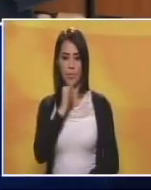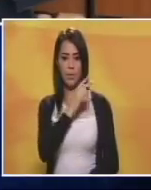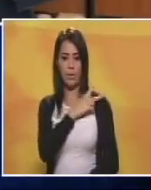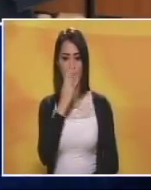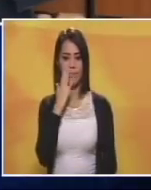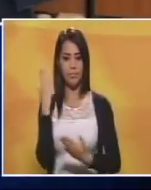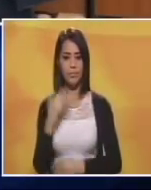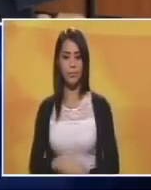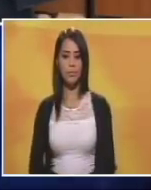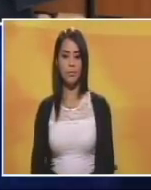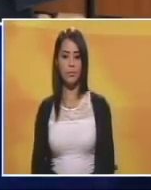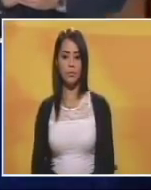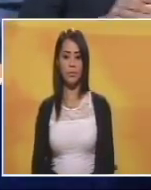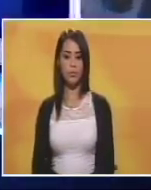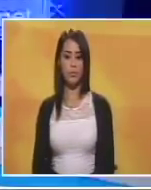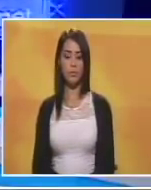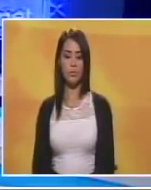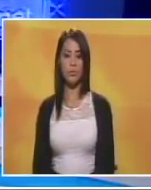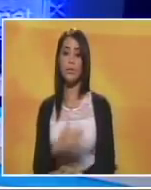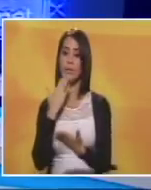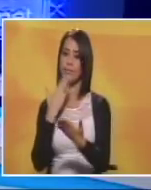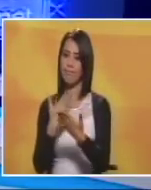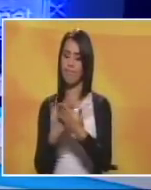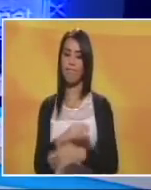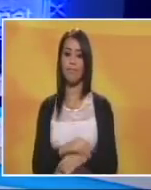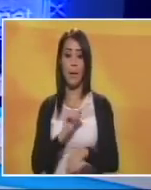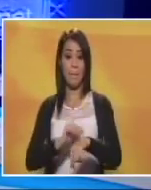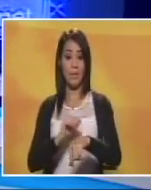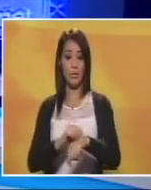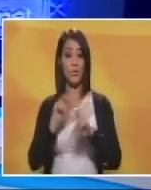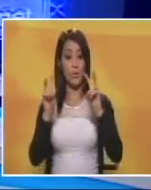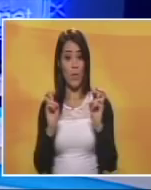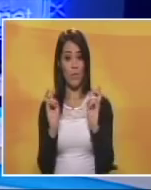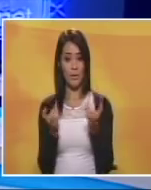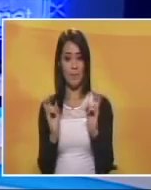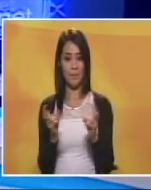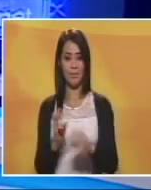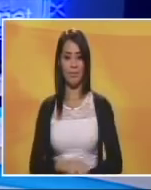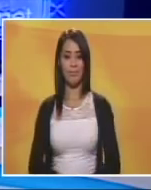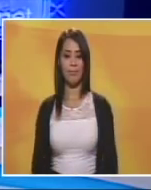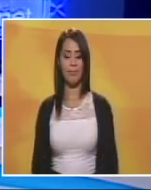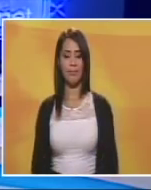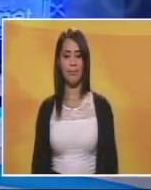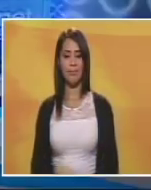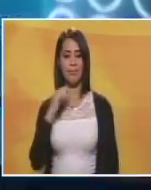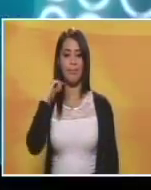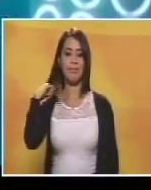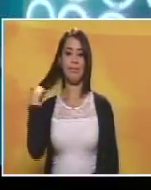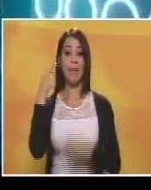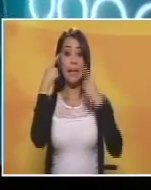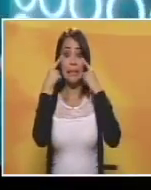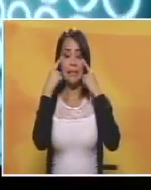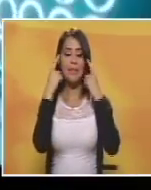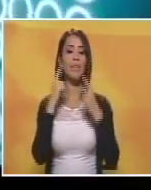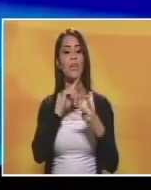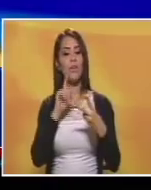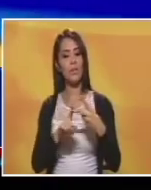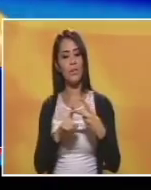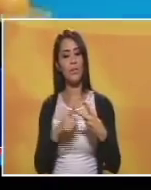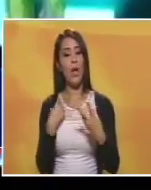meridiana de Noticiero Venevisión. Gracias, Ángel. En breve. Nuevo tema. Dile Timboy y Chino Miranda